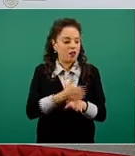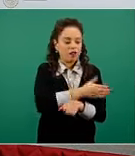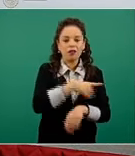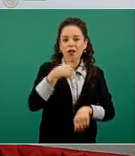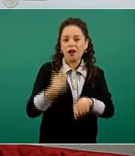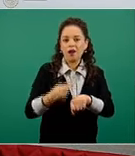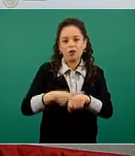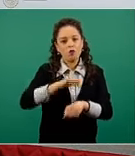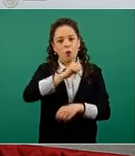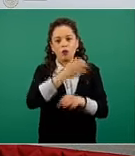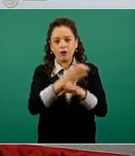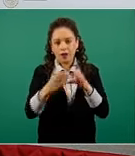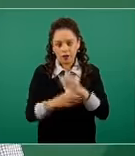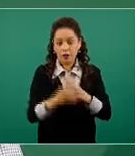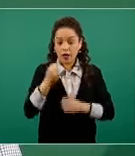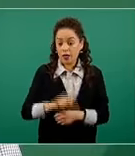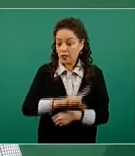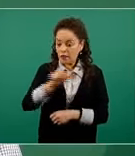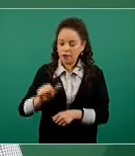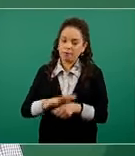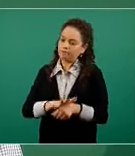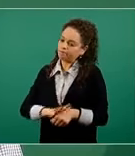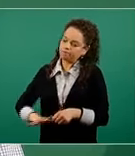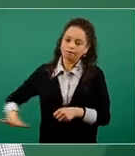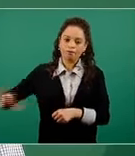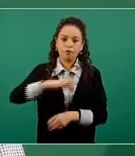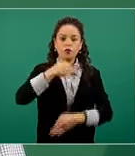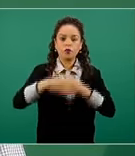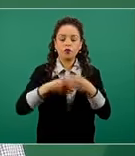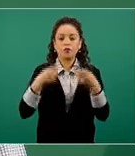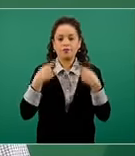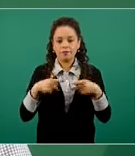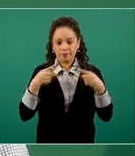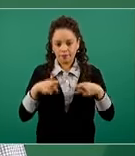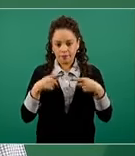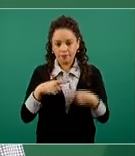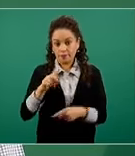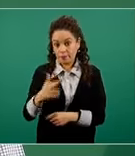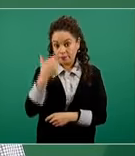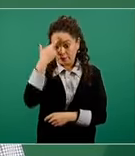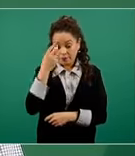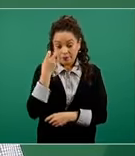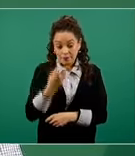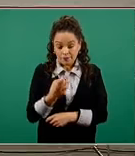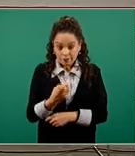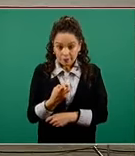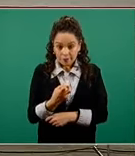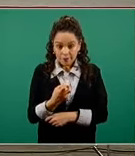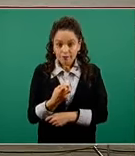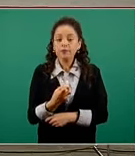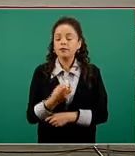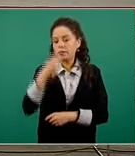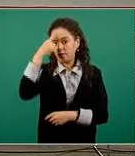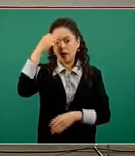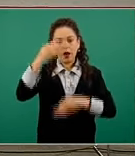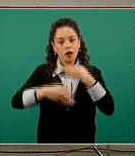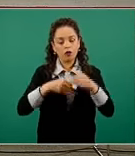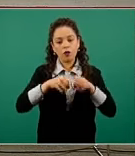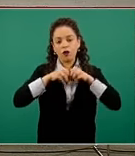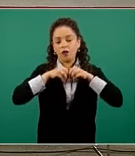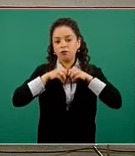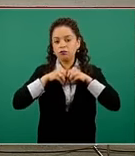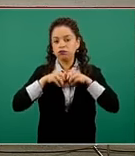y enseguida toda la demás población, recordando que esta es una campaña que es para todos de